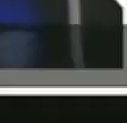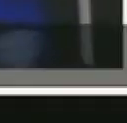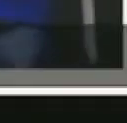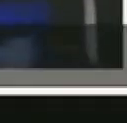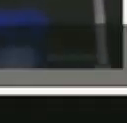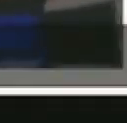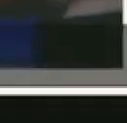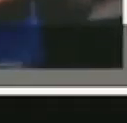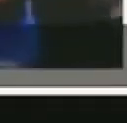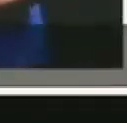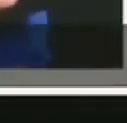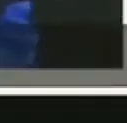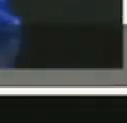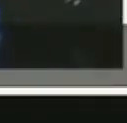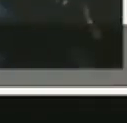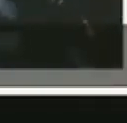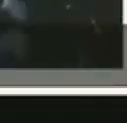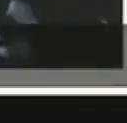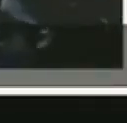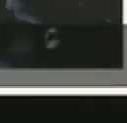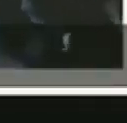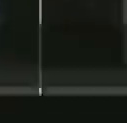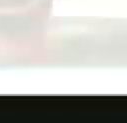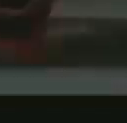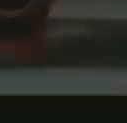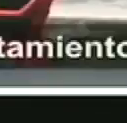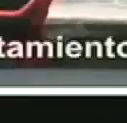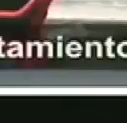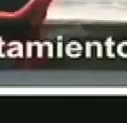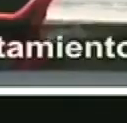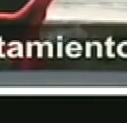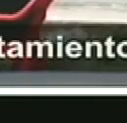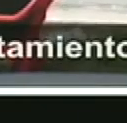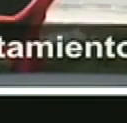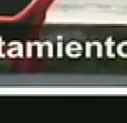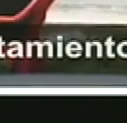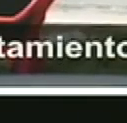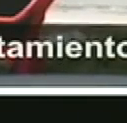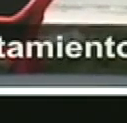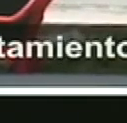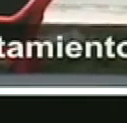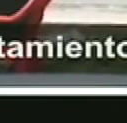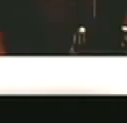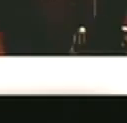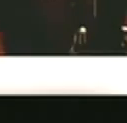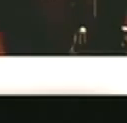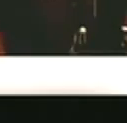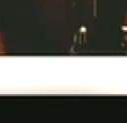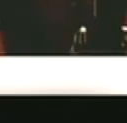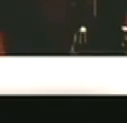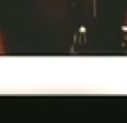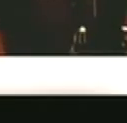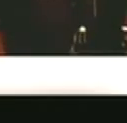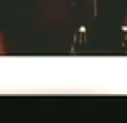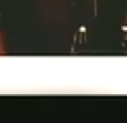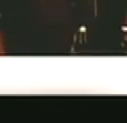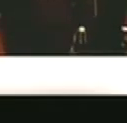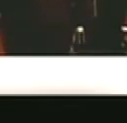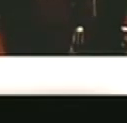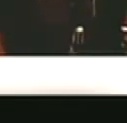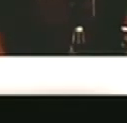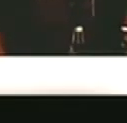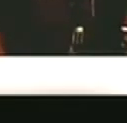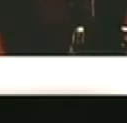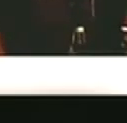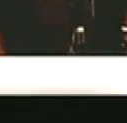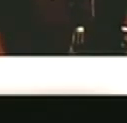cooperación internacional sistema público nacional de tratamiento a las adicciones venezuela tiene récord